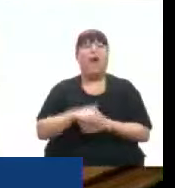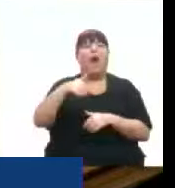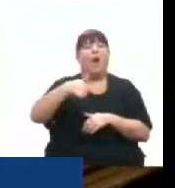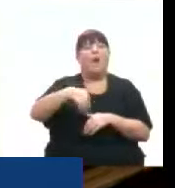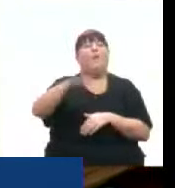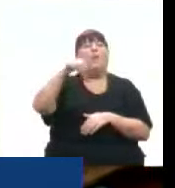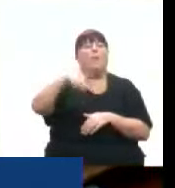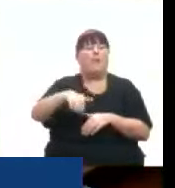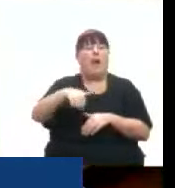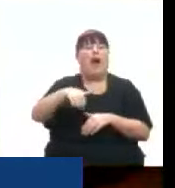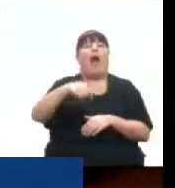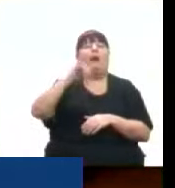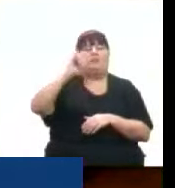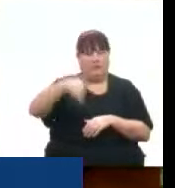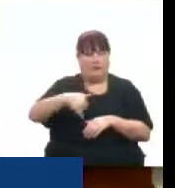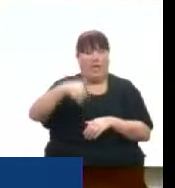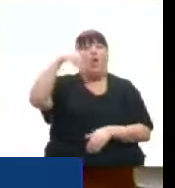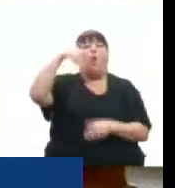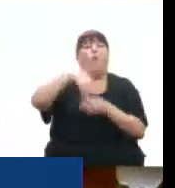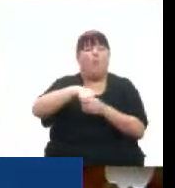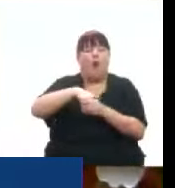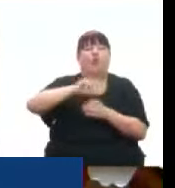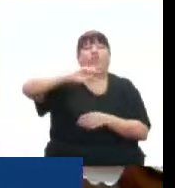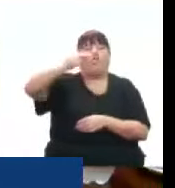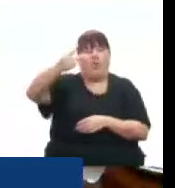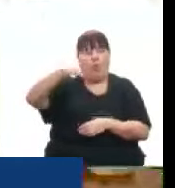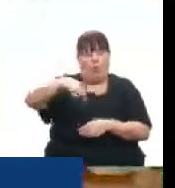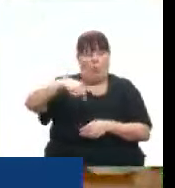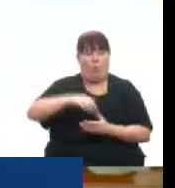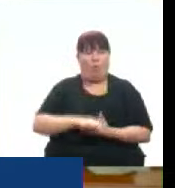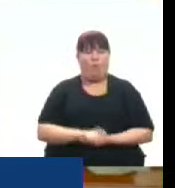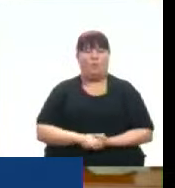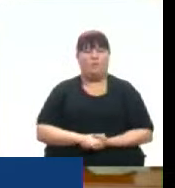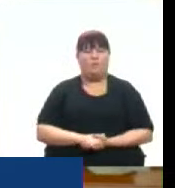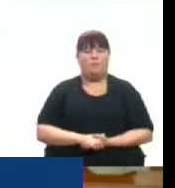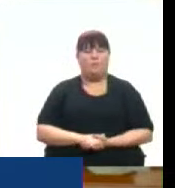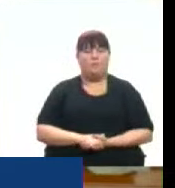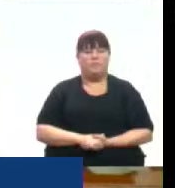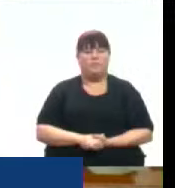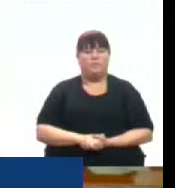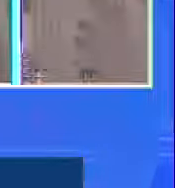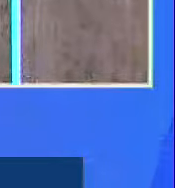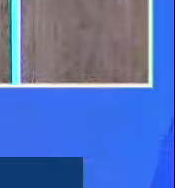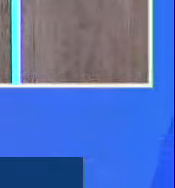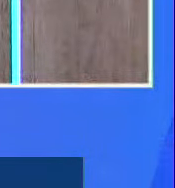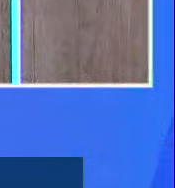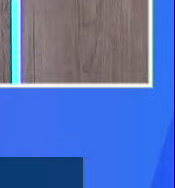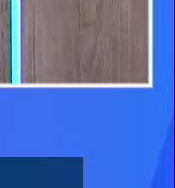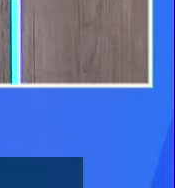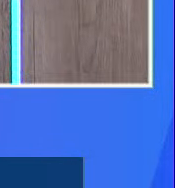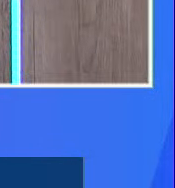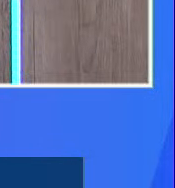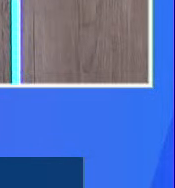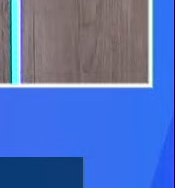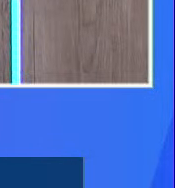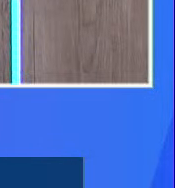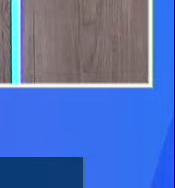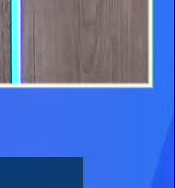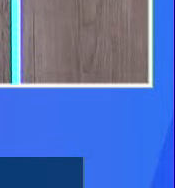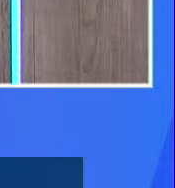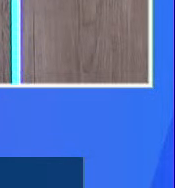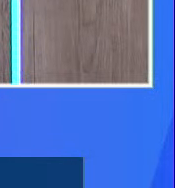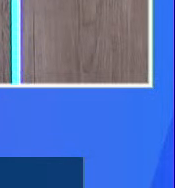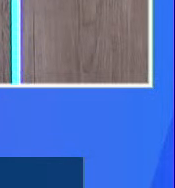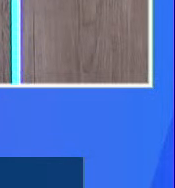sentido en la ley base hemos tenido varios puntos que afecta a nuestra gente y que yo no iba a acompañar eso eso le iba le iba a preguntar